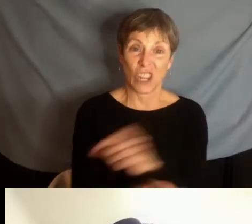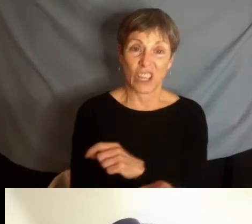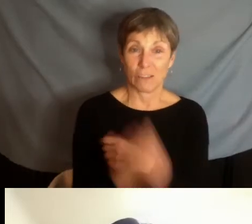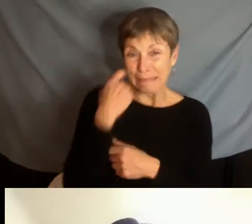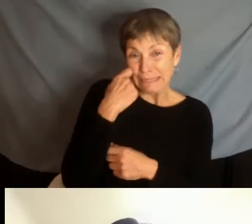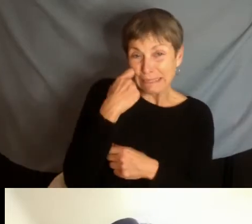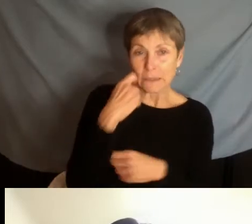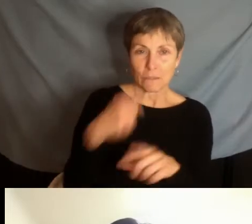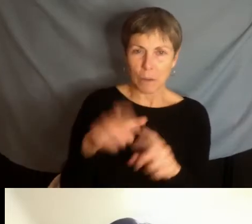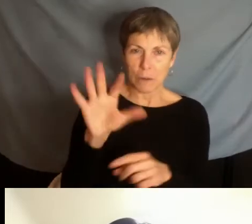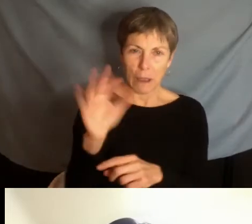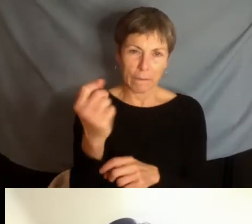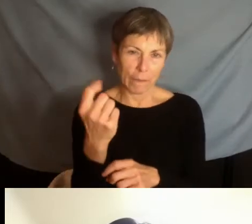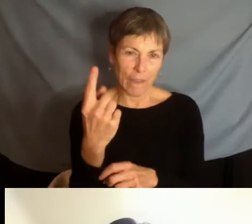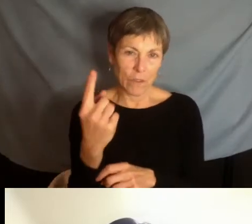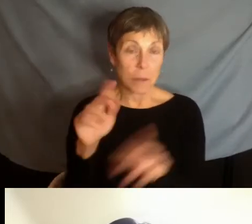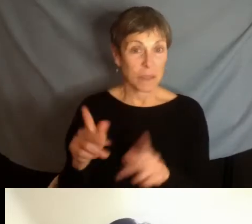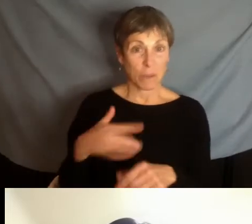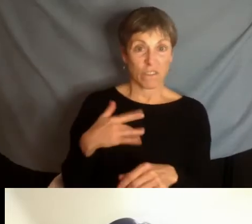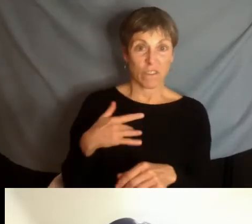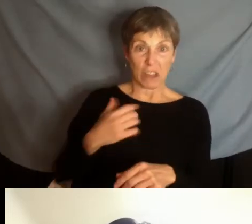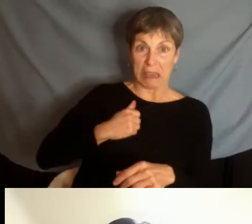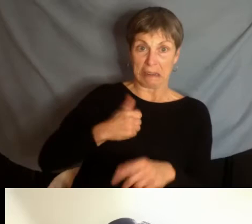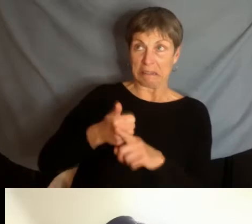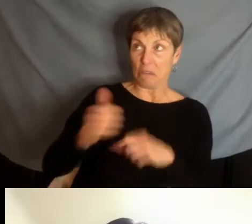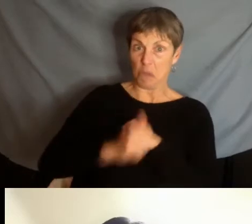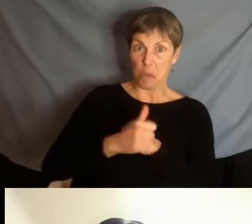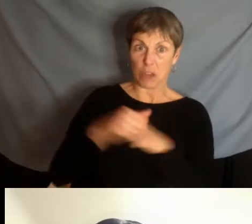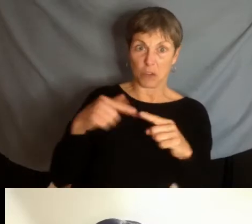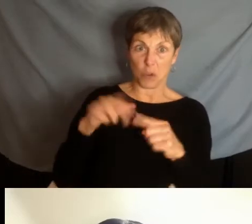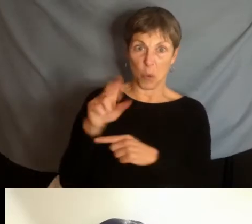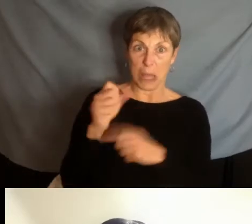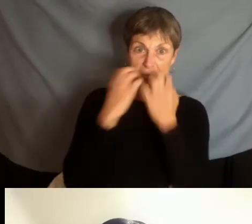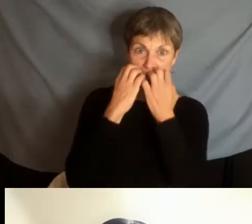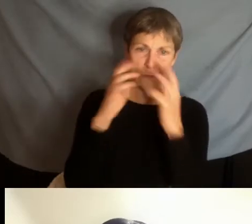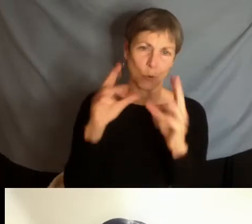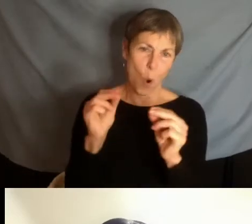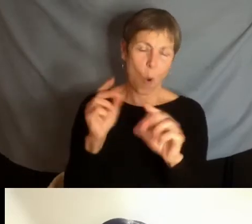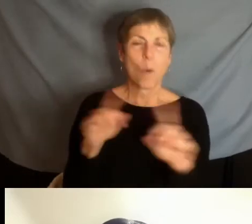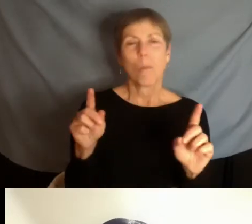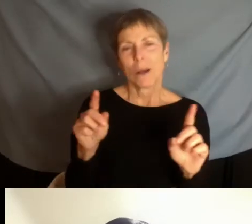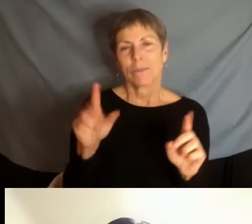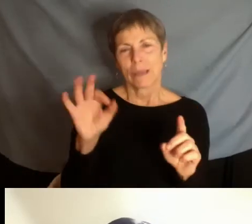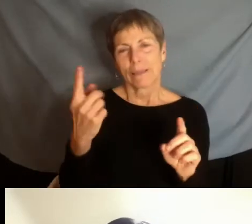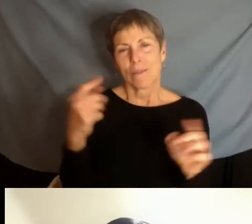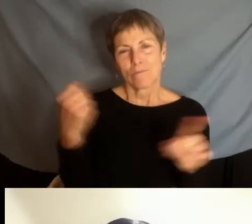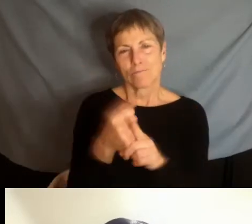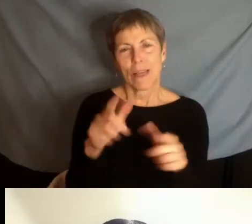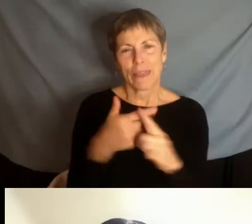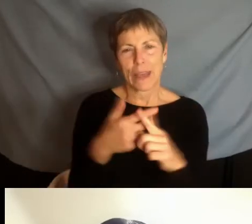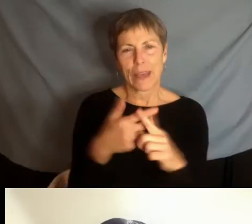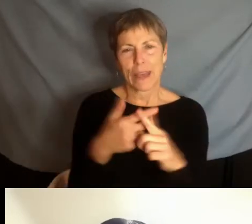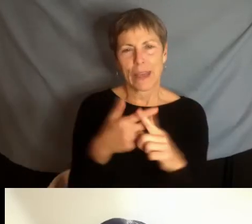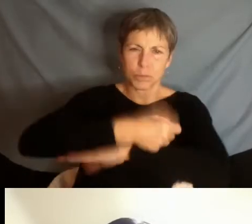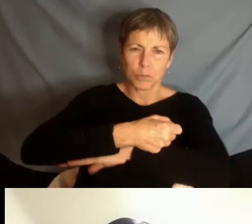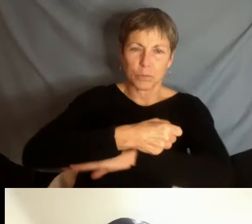saco y corbata, pero es algo muy reciente. Nunca jamás pensaron que Canadá fuera una amenaza,